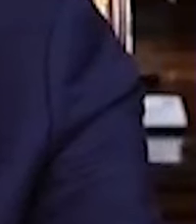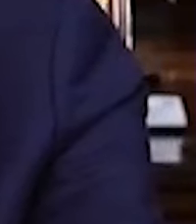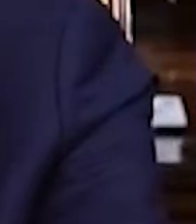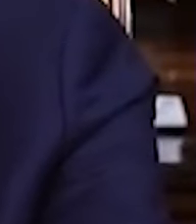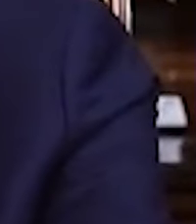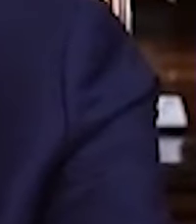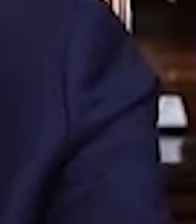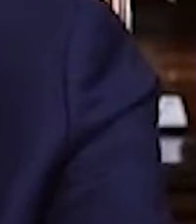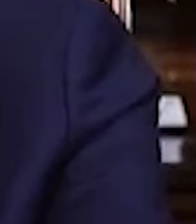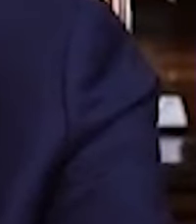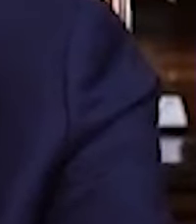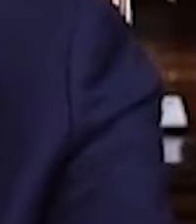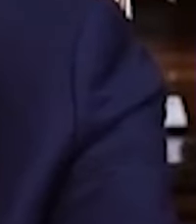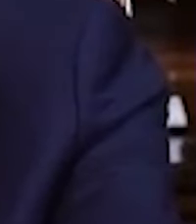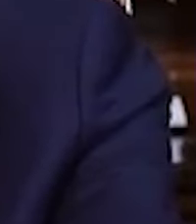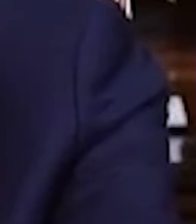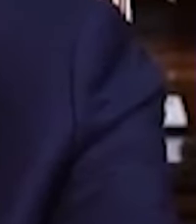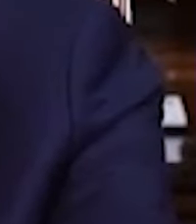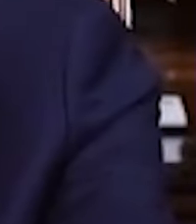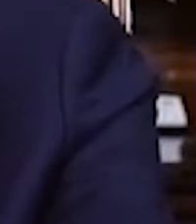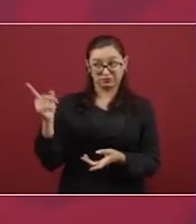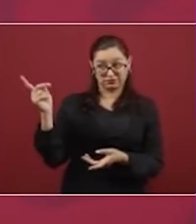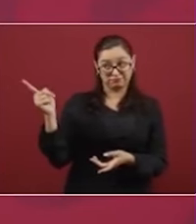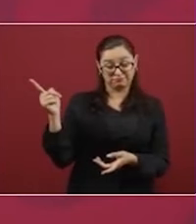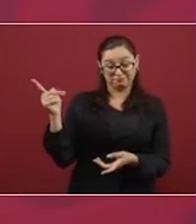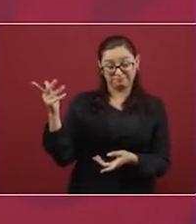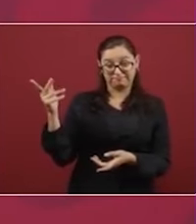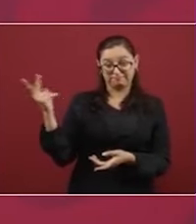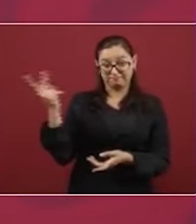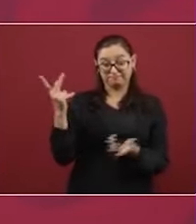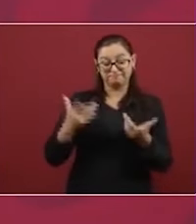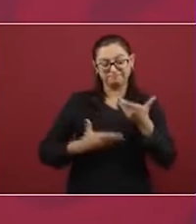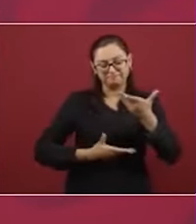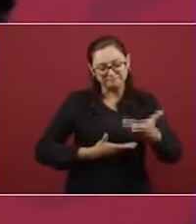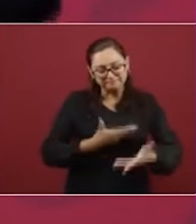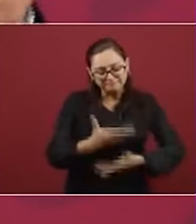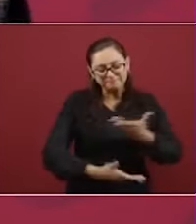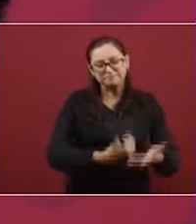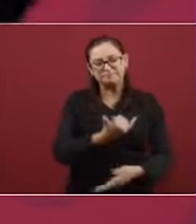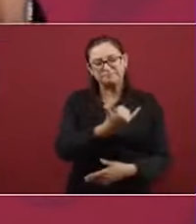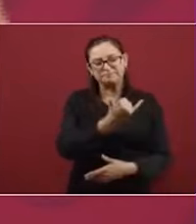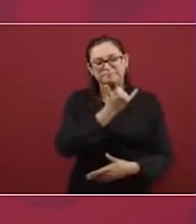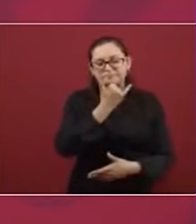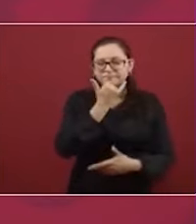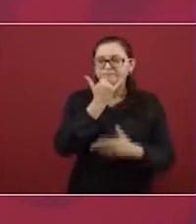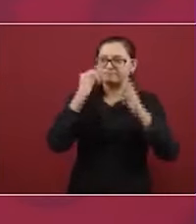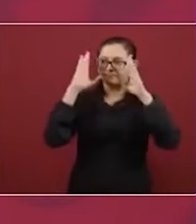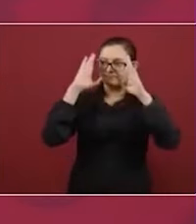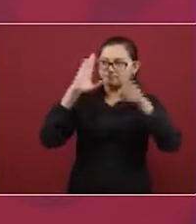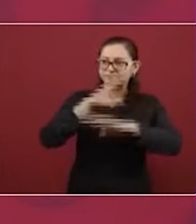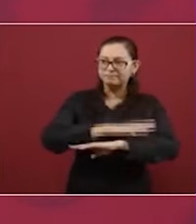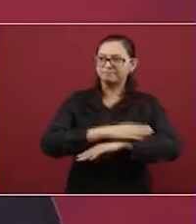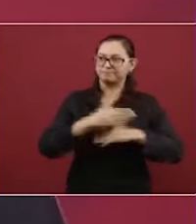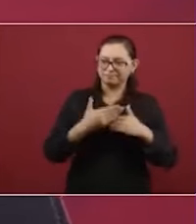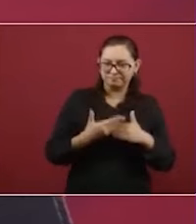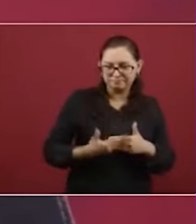el estado de Tabasco, en el sureste de México y de donde es originario Andrés Manuel López Obrador, no salía en las noticias por